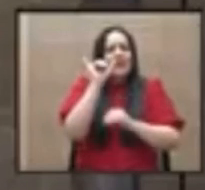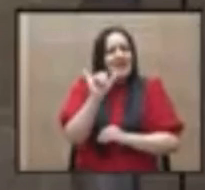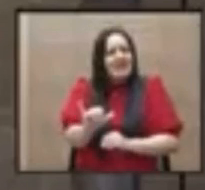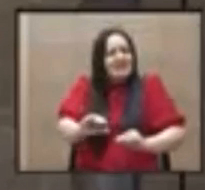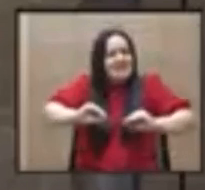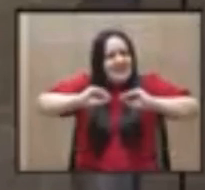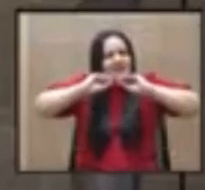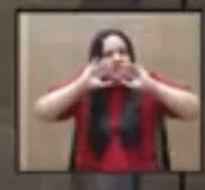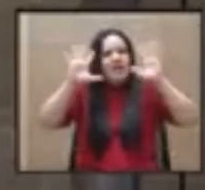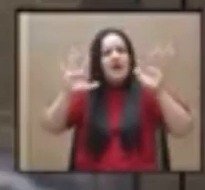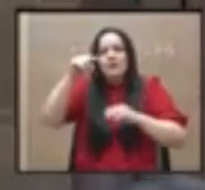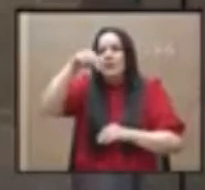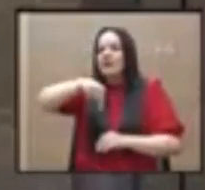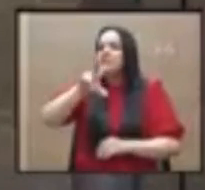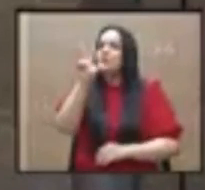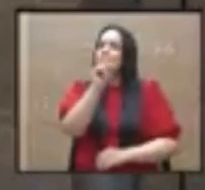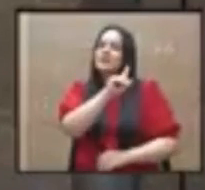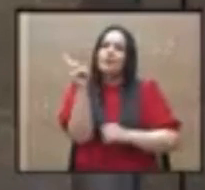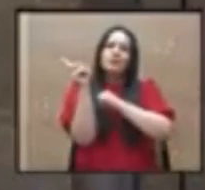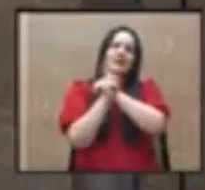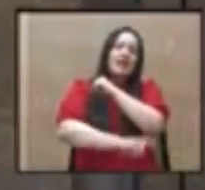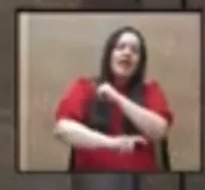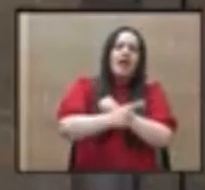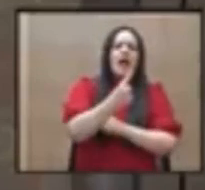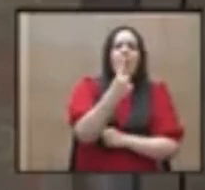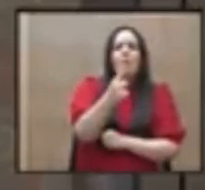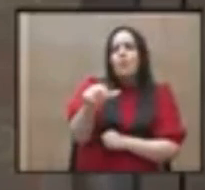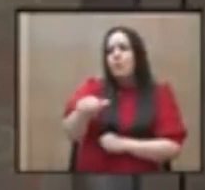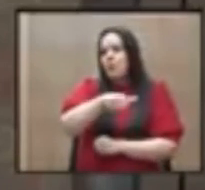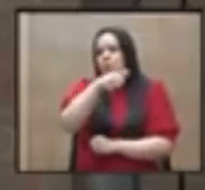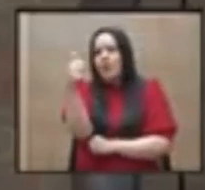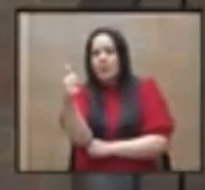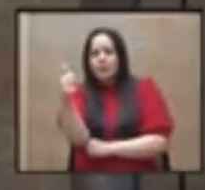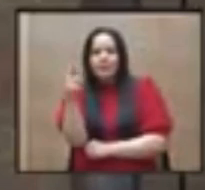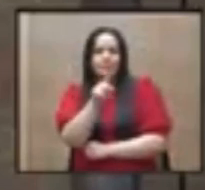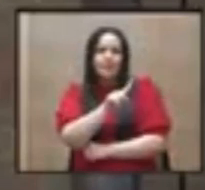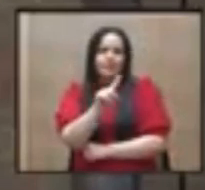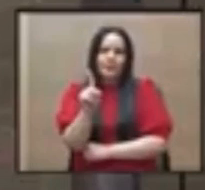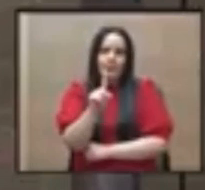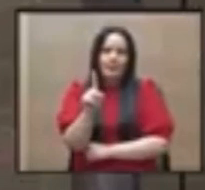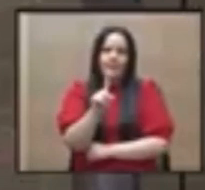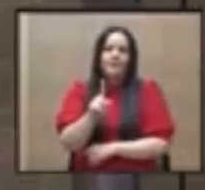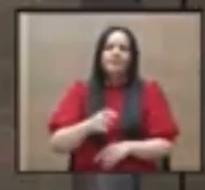aquí no estamos castigando a uno o a otro. Aquí estamos